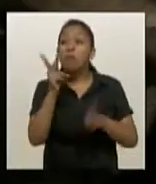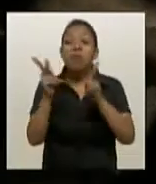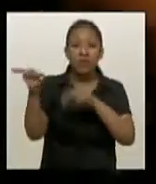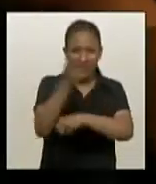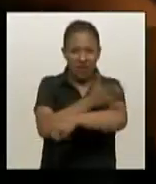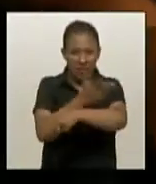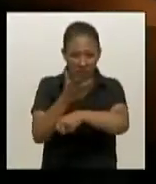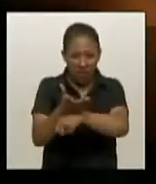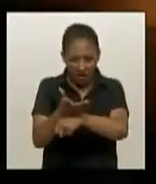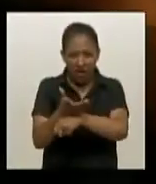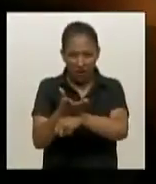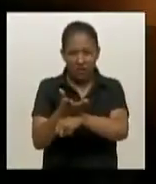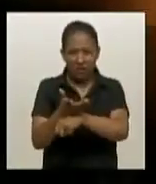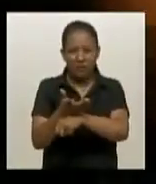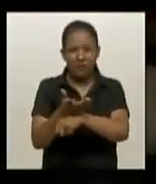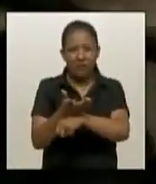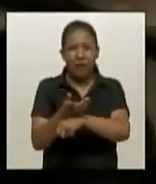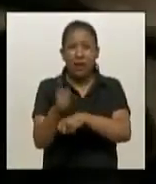compañeros